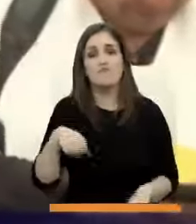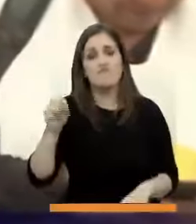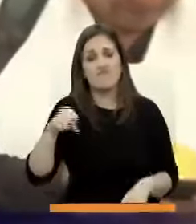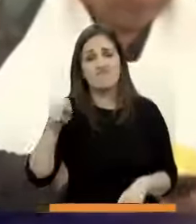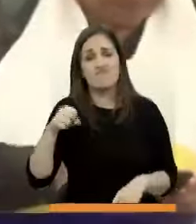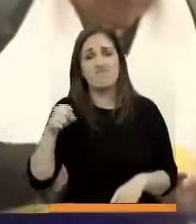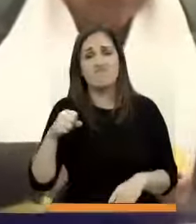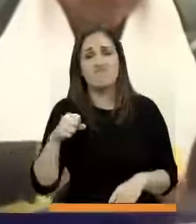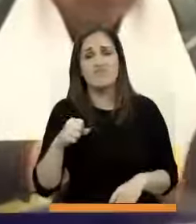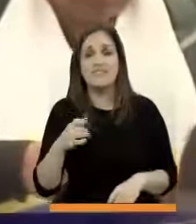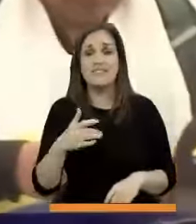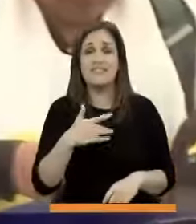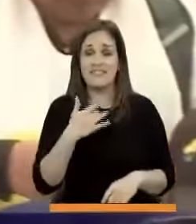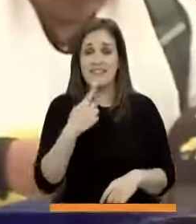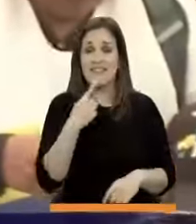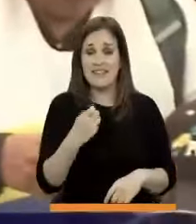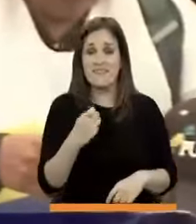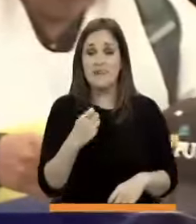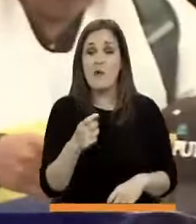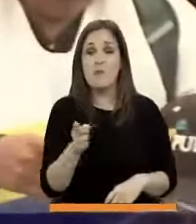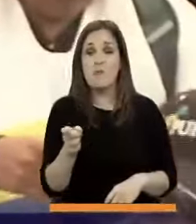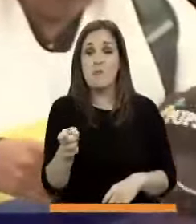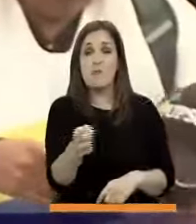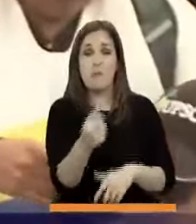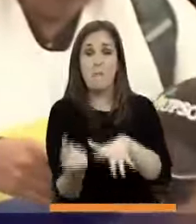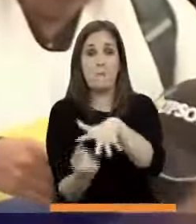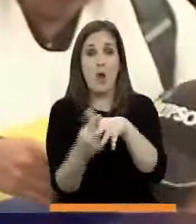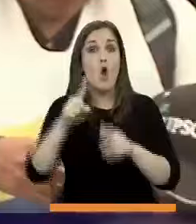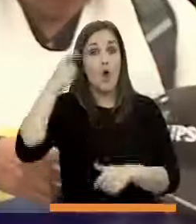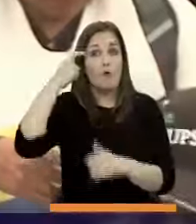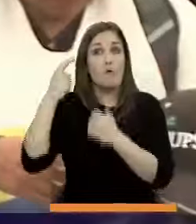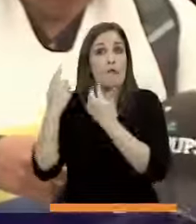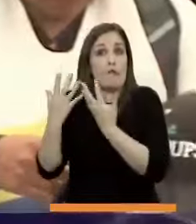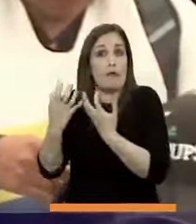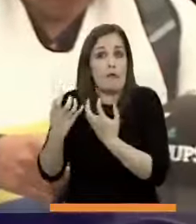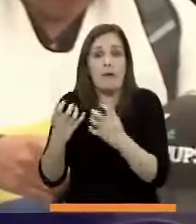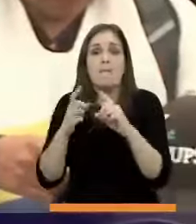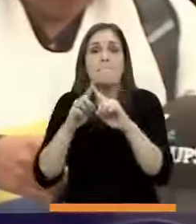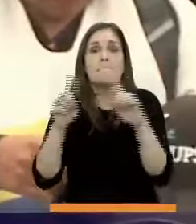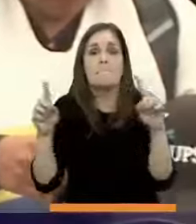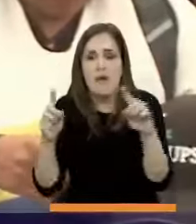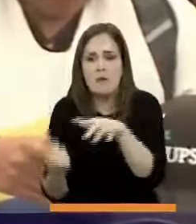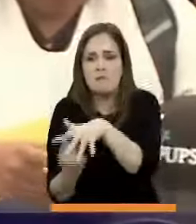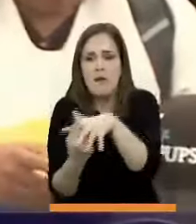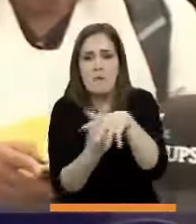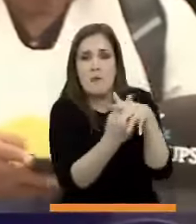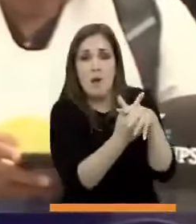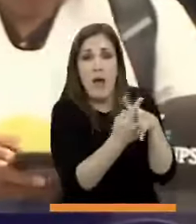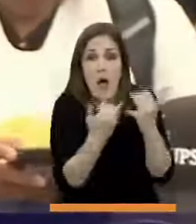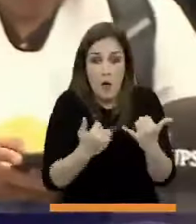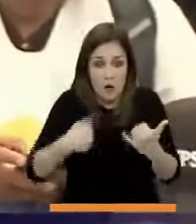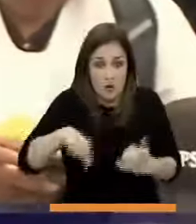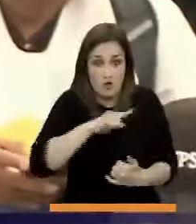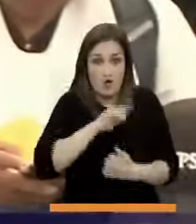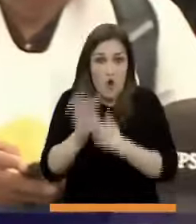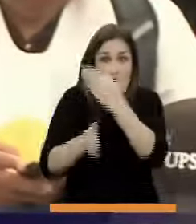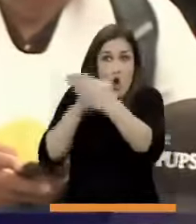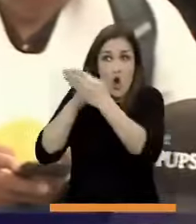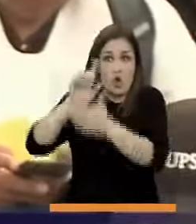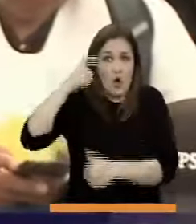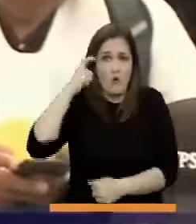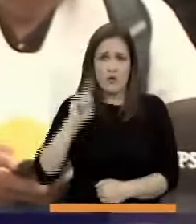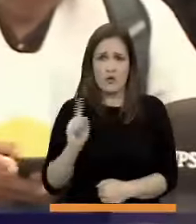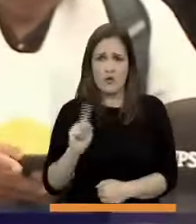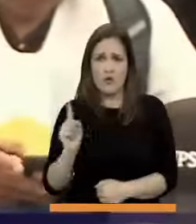creemos que hay unas dificultades que se le presentan al gobierno y obviamente esta movilización no es en contra del gobierno, al